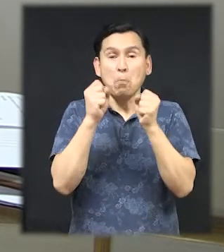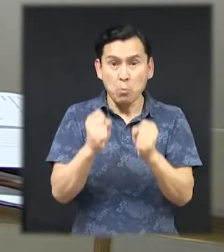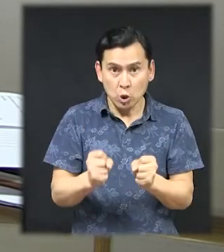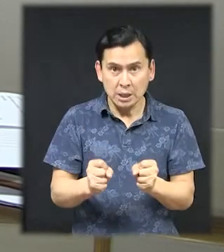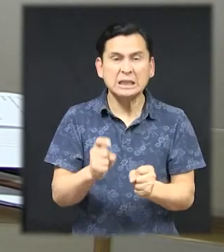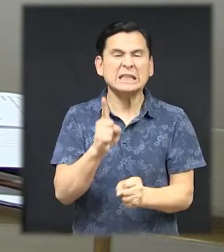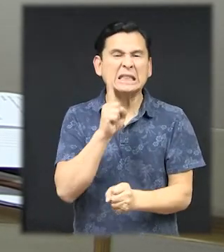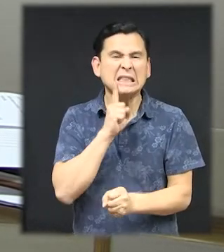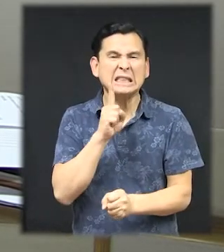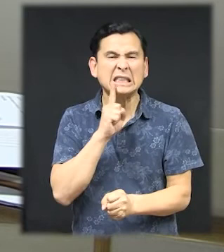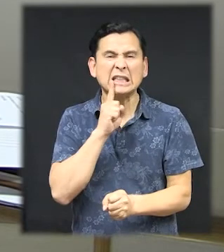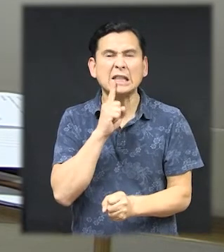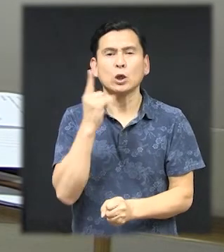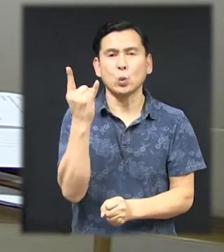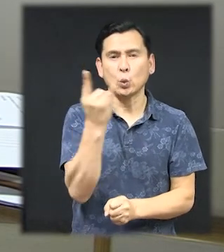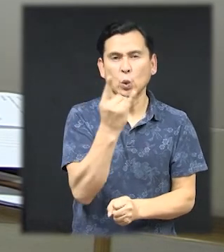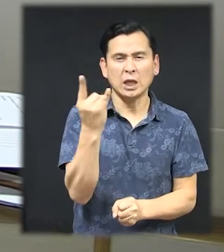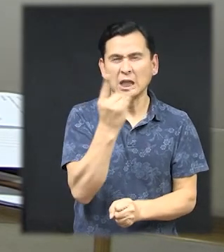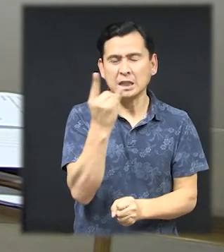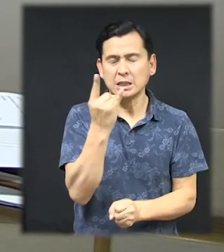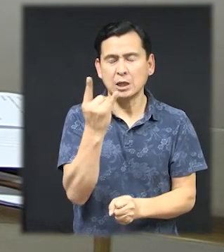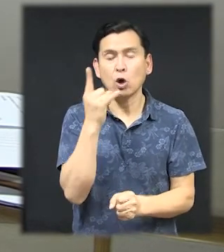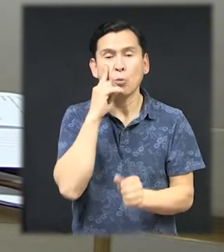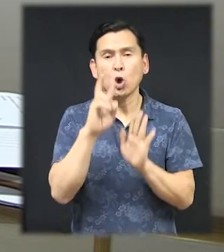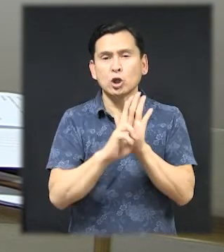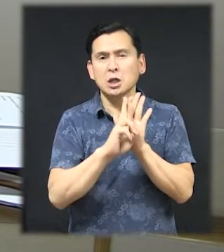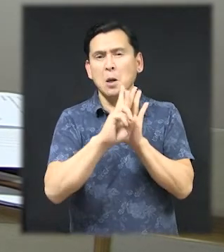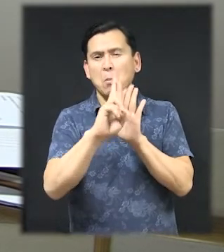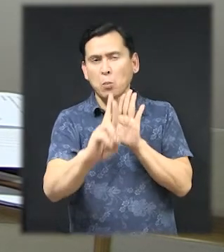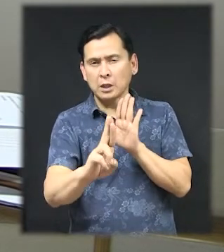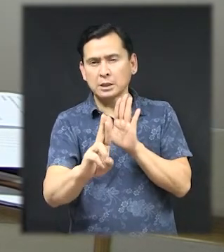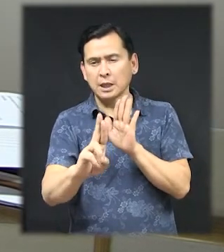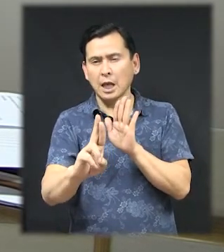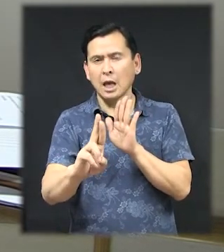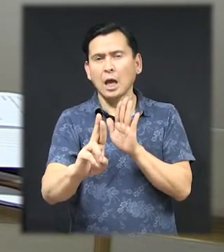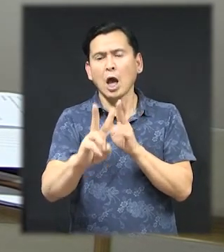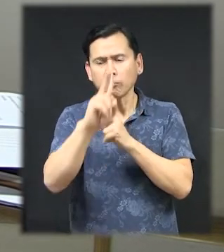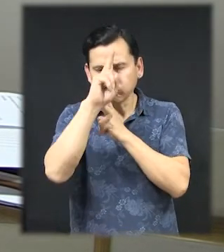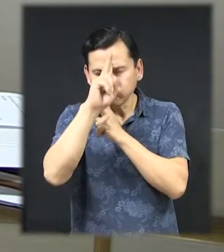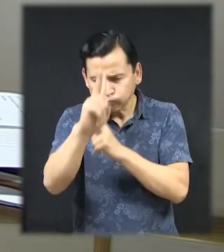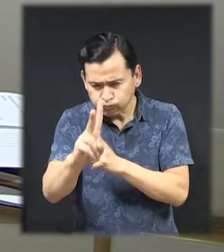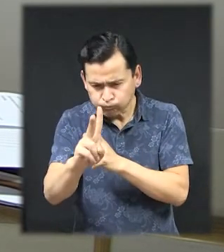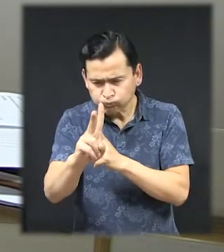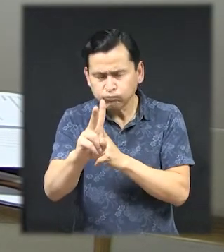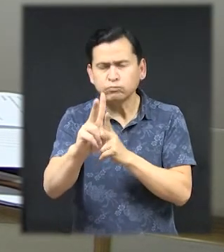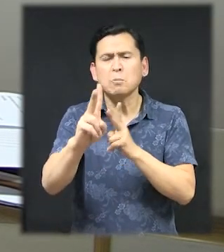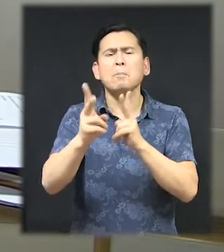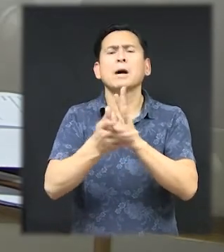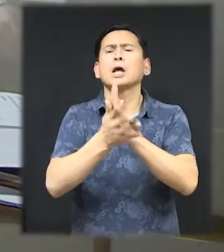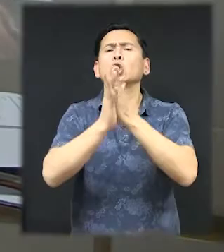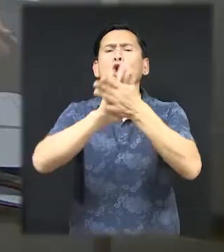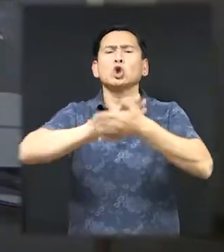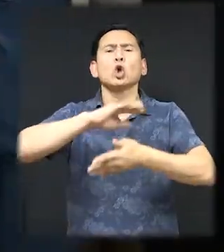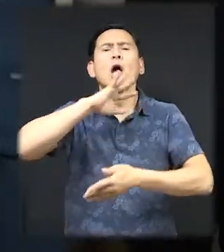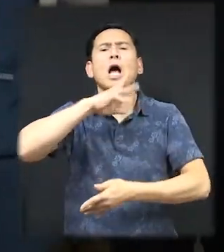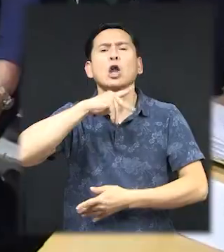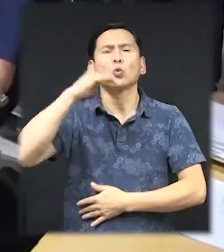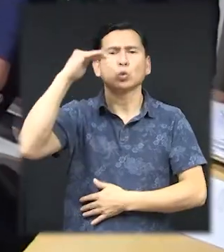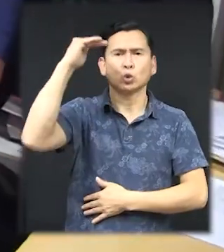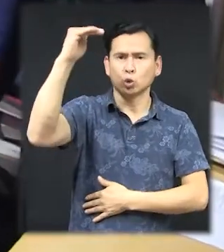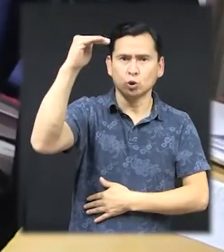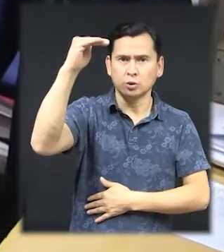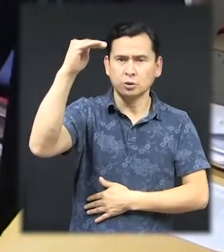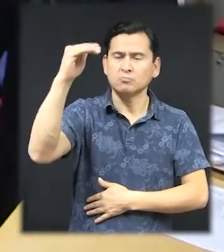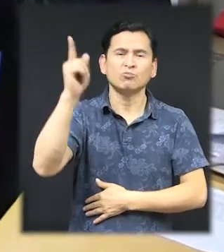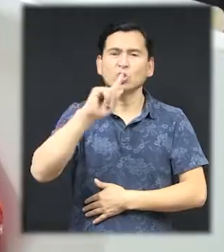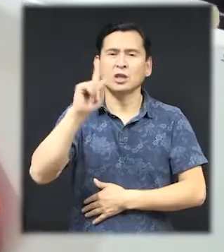oferta de atención tanto en policlínico como en atención ambulatoria. Para ello, lo más importante es